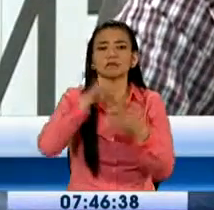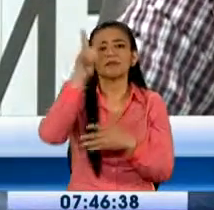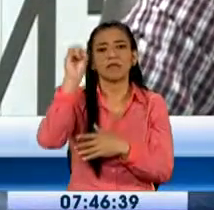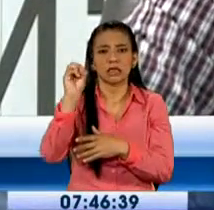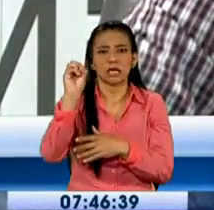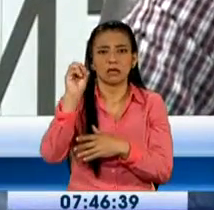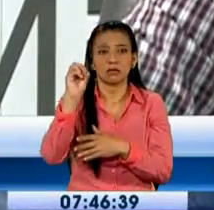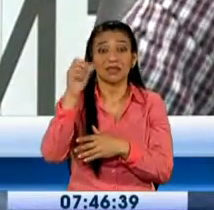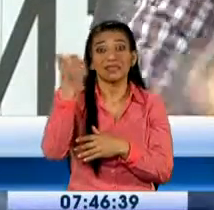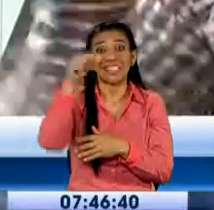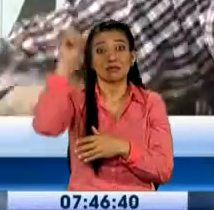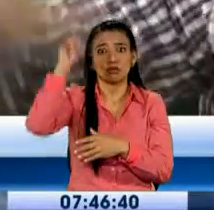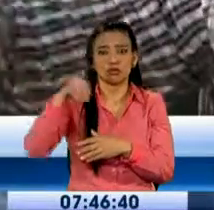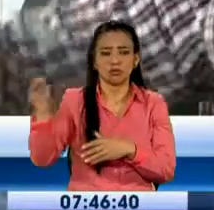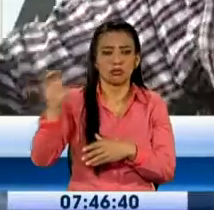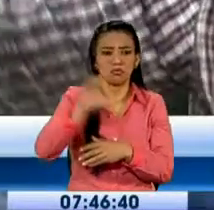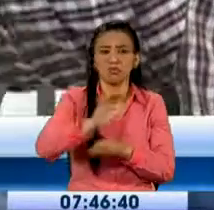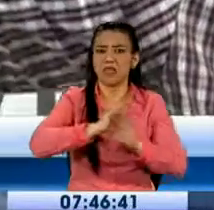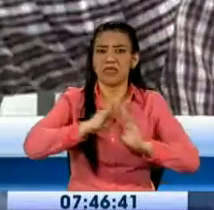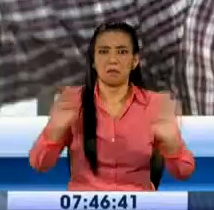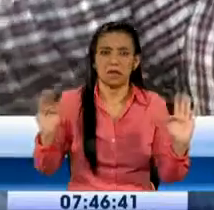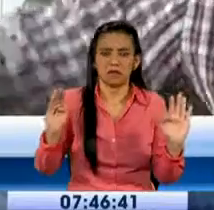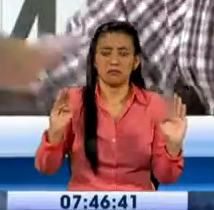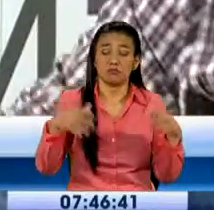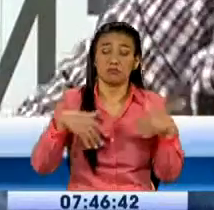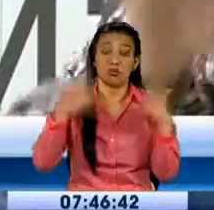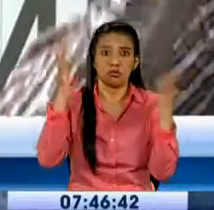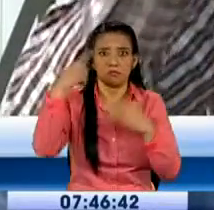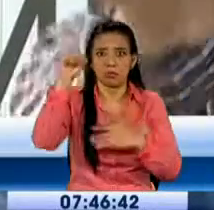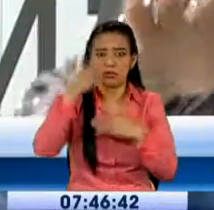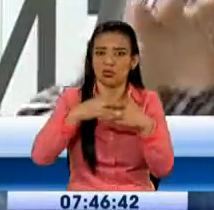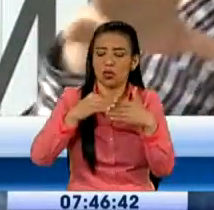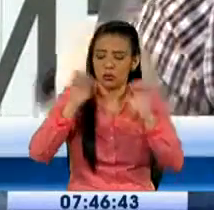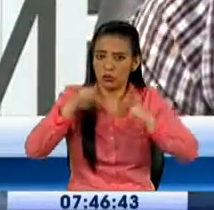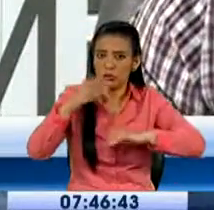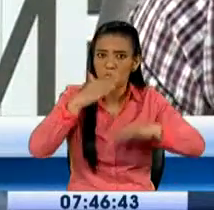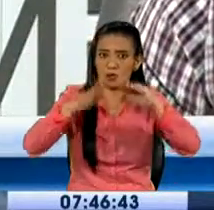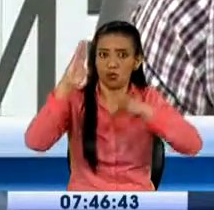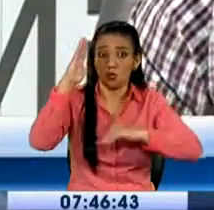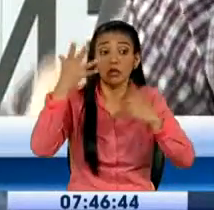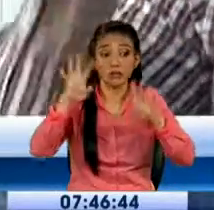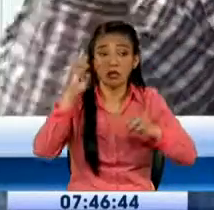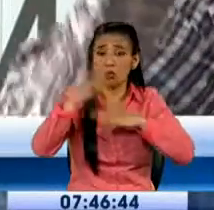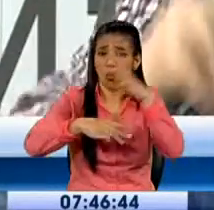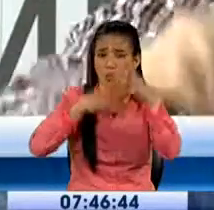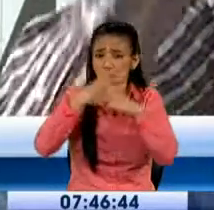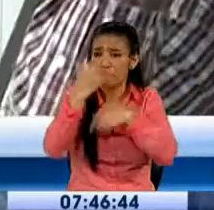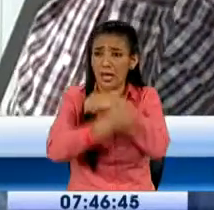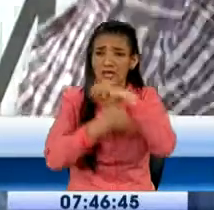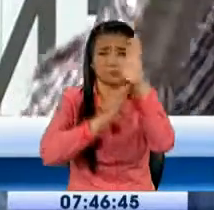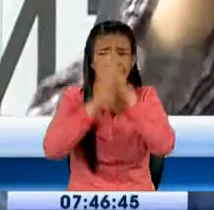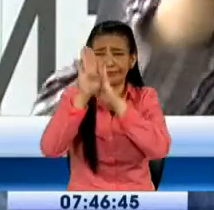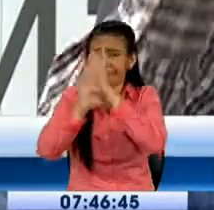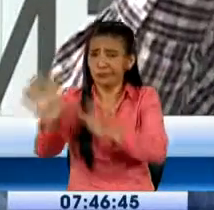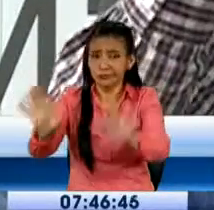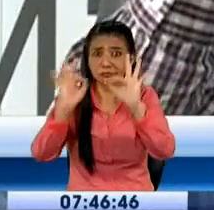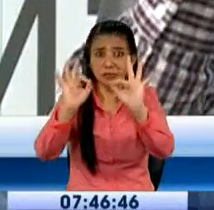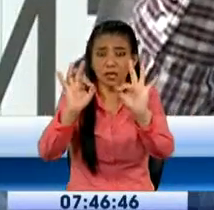el 10%. Para implementar todas las acciones de reducción del mundo desarrollado y el mundo en desarrollo, necesitamos